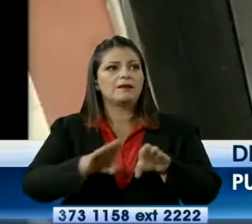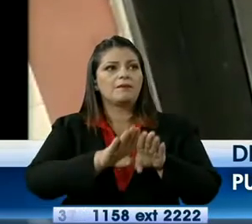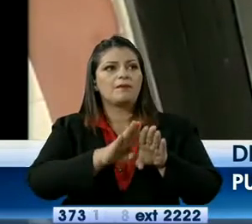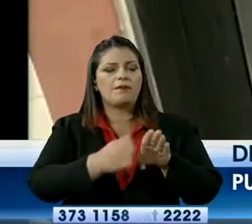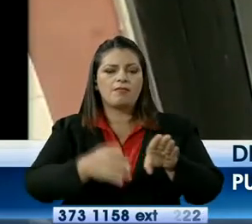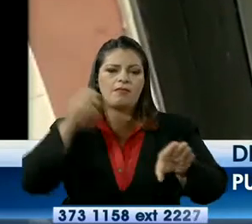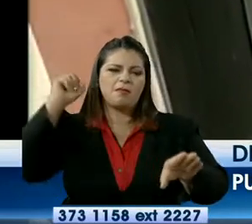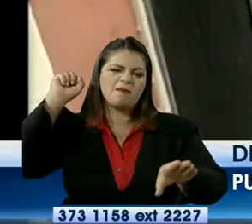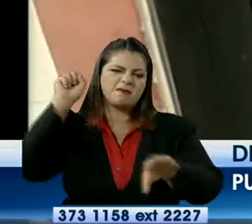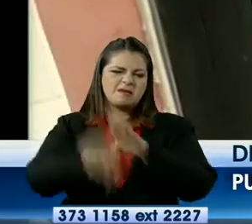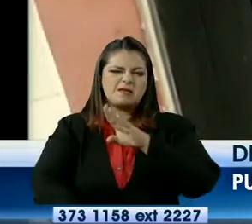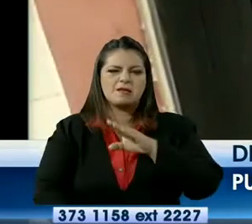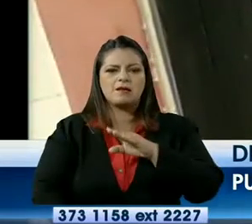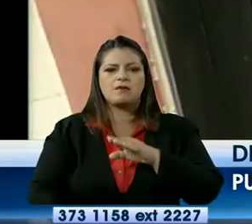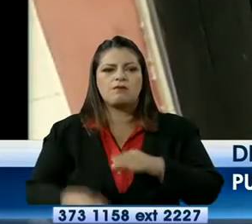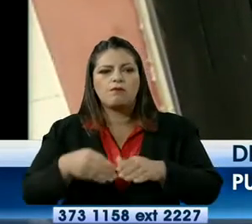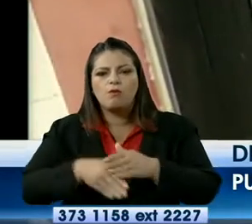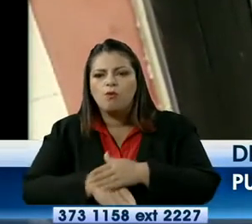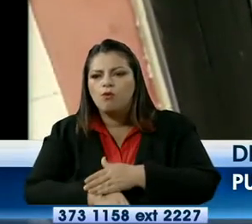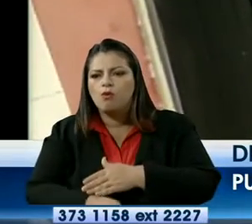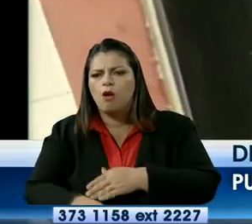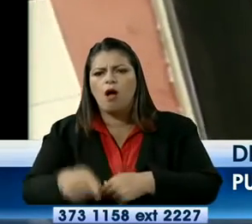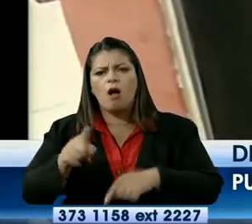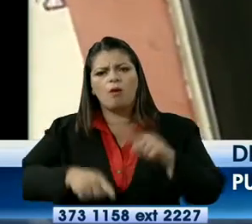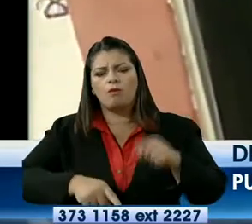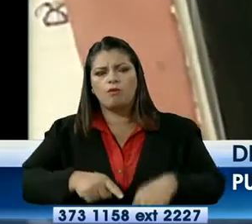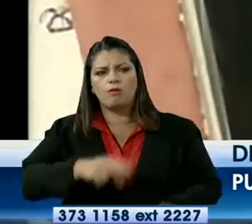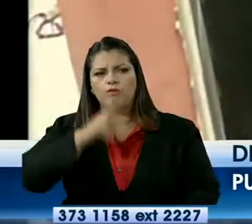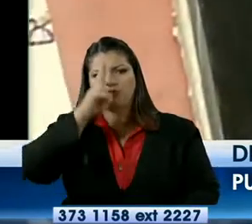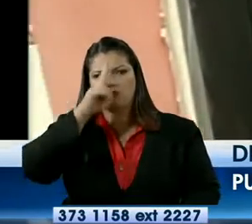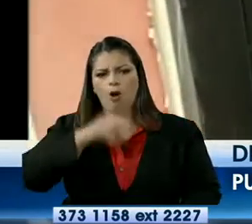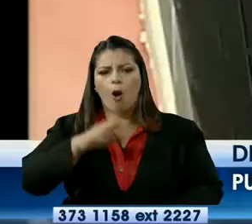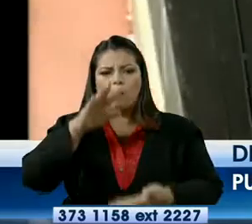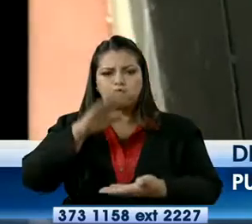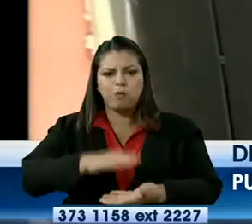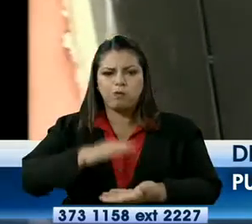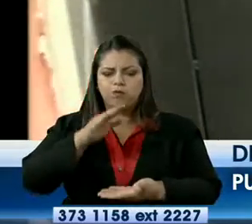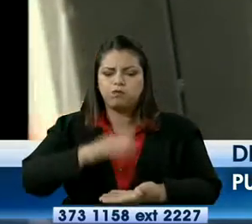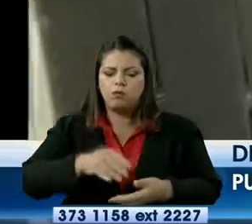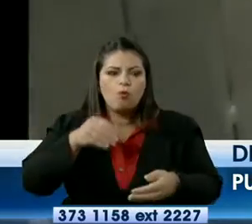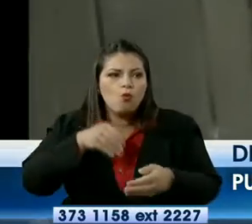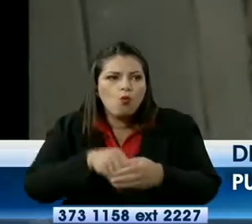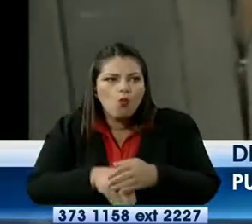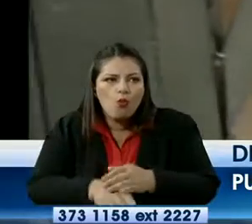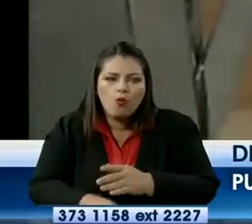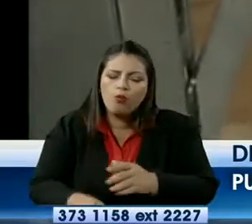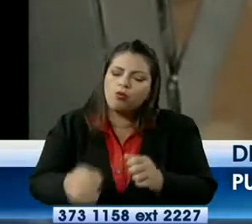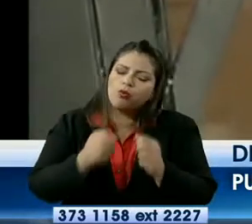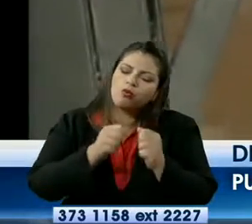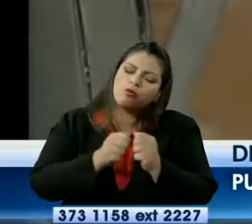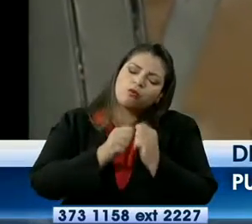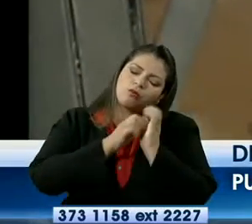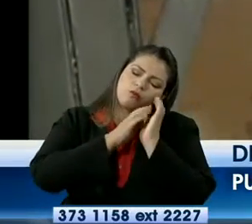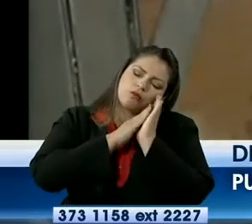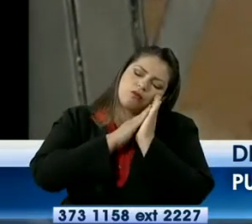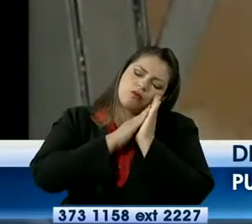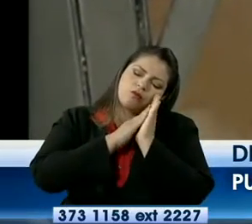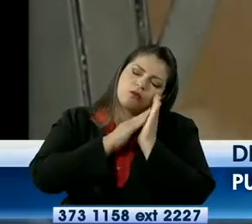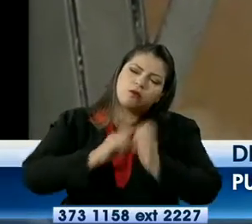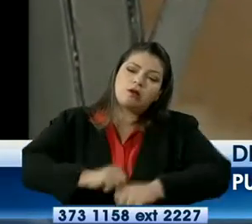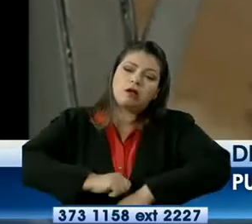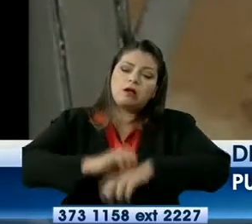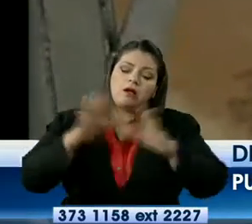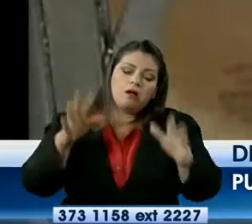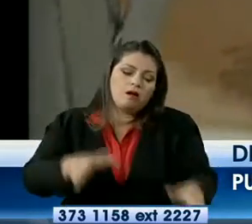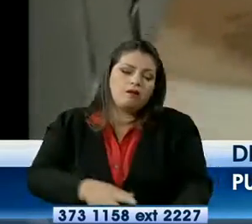por aquí ingresan muchas personas con sus colchones a descansar y ya en horas de la mañana se retiran. Han desmantelado el